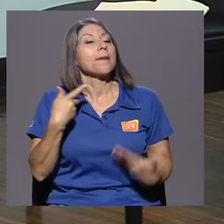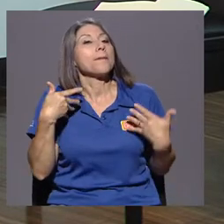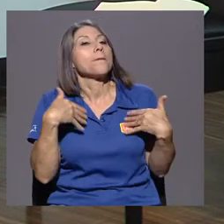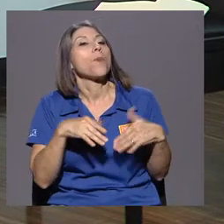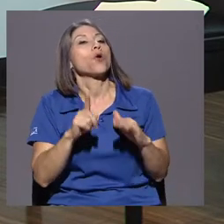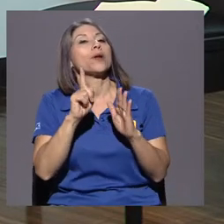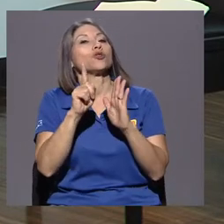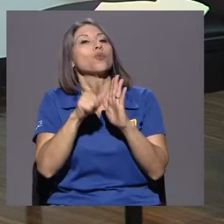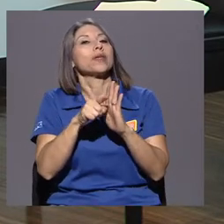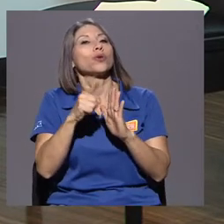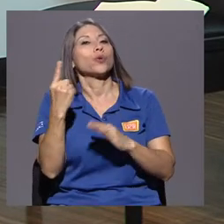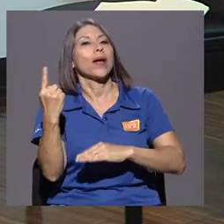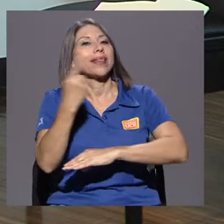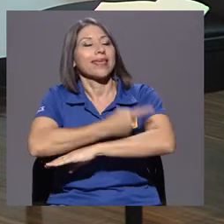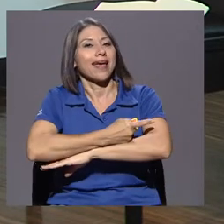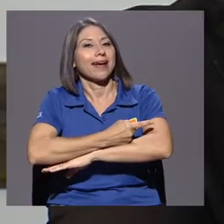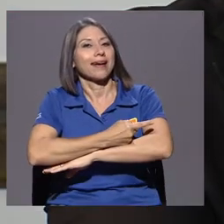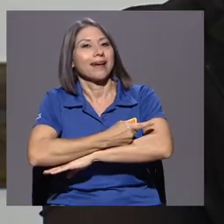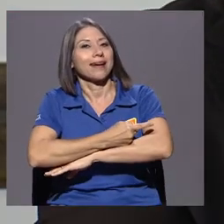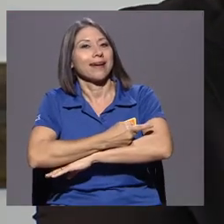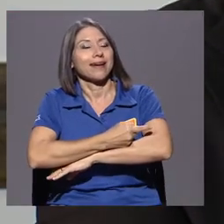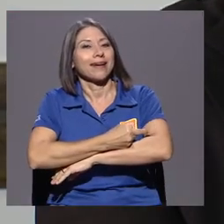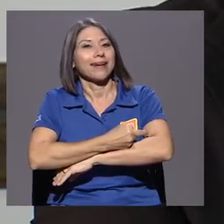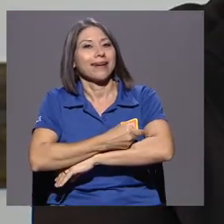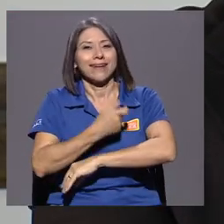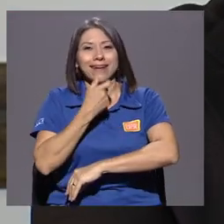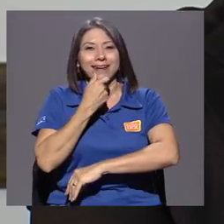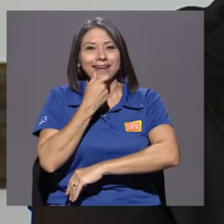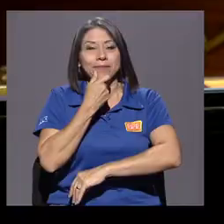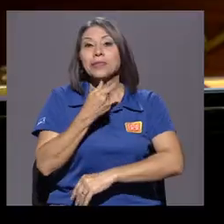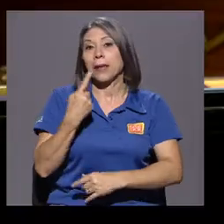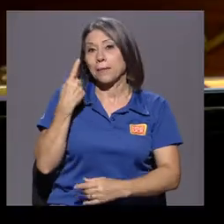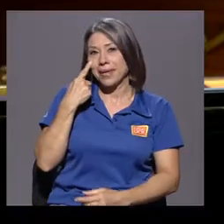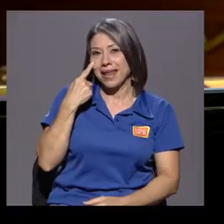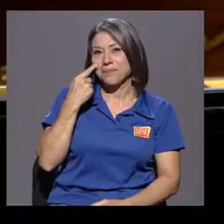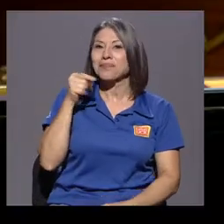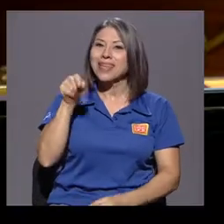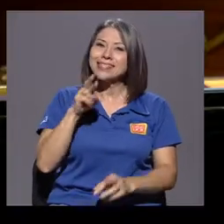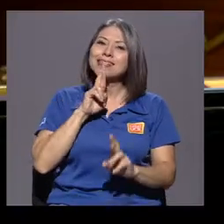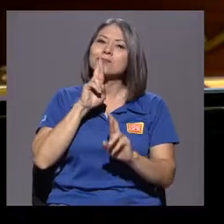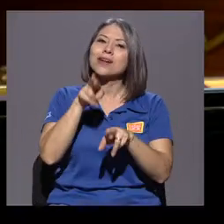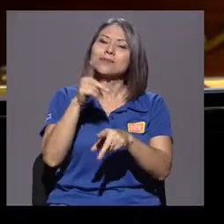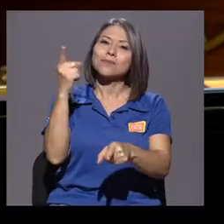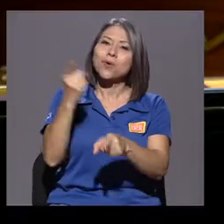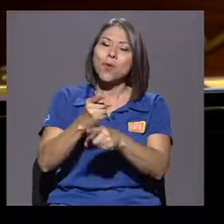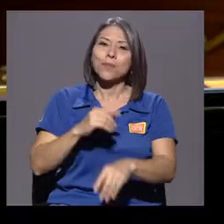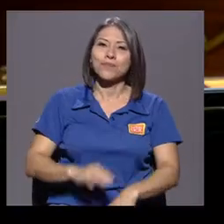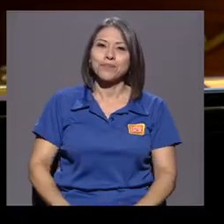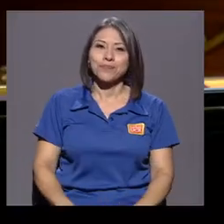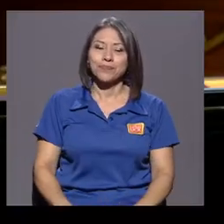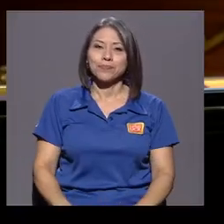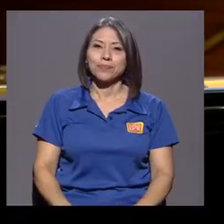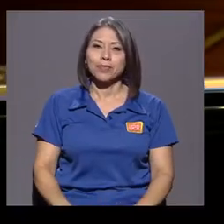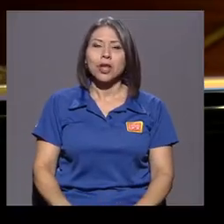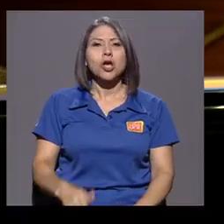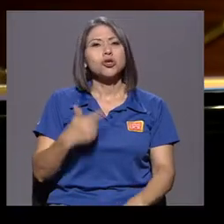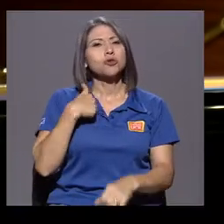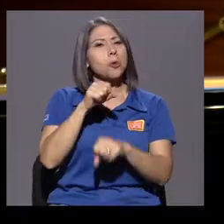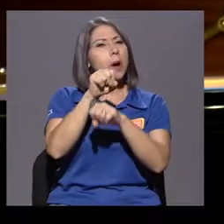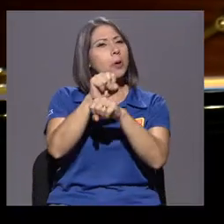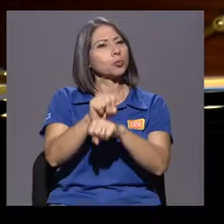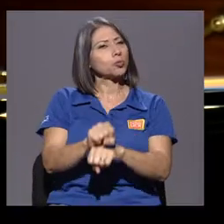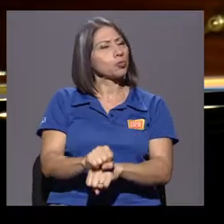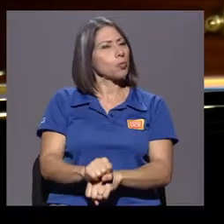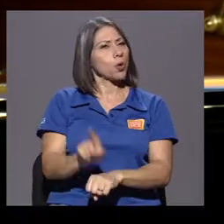al día mira esa es una respuesta correcta suelo no